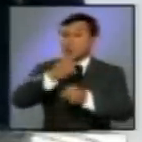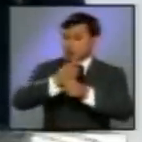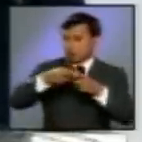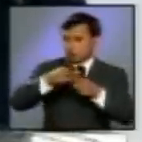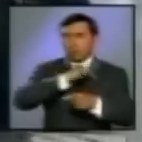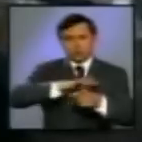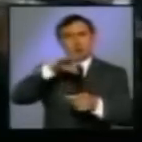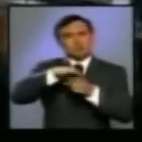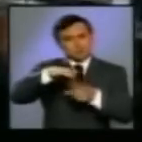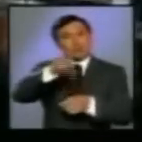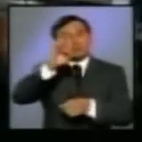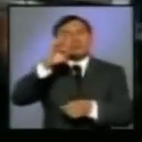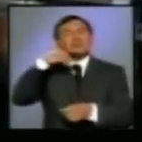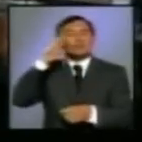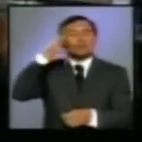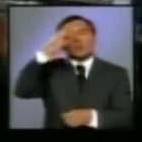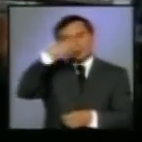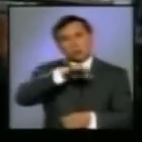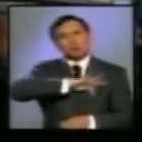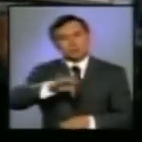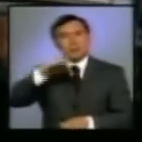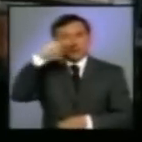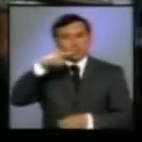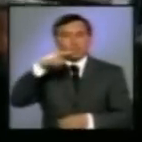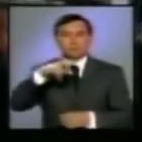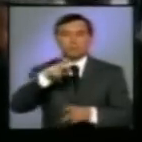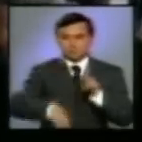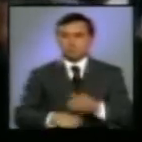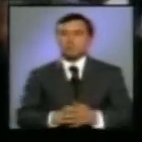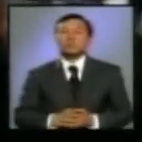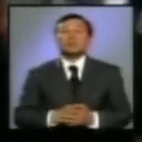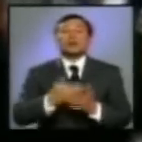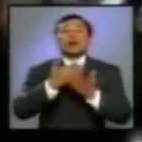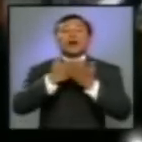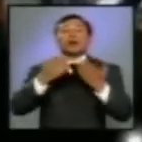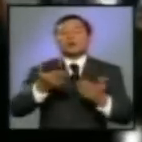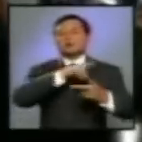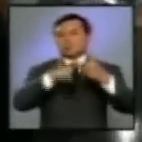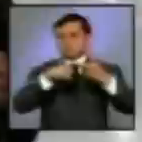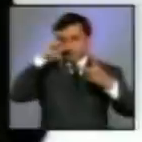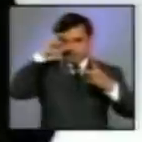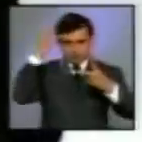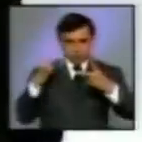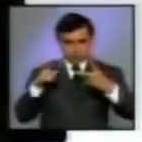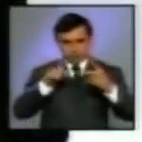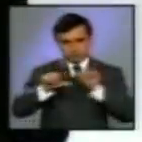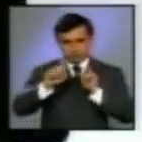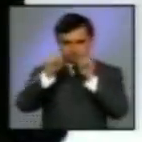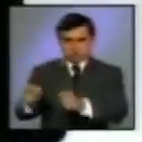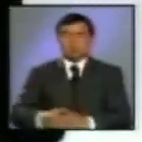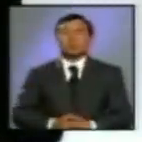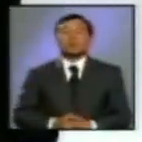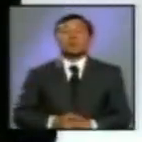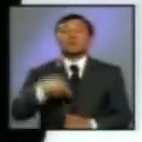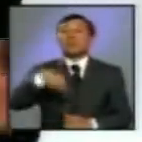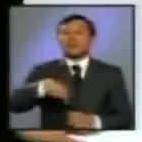posible, este México. Muchas gracias. Y ahora lo hará Gabriel Cuadri. Tiene usted el turno. Adelante. En este debate ha quedado